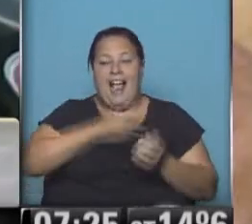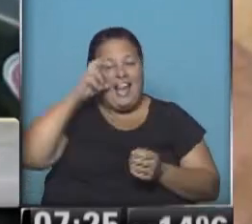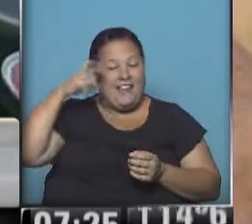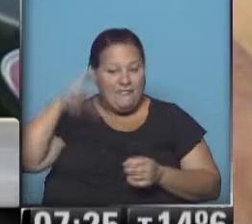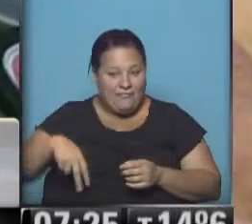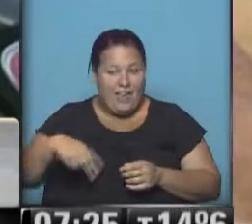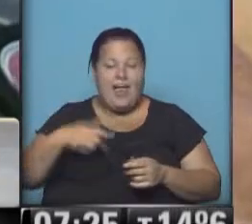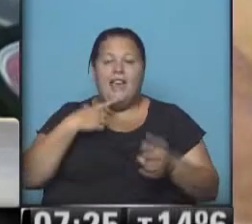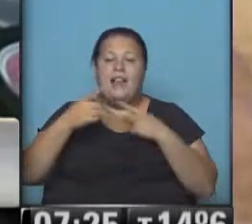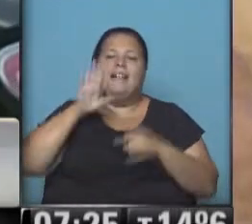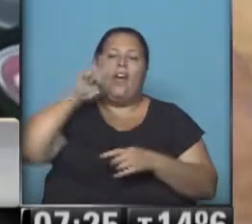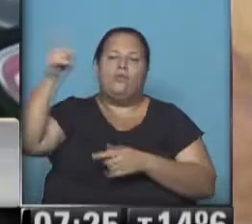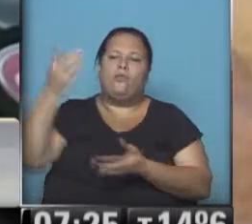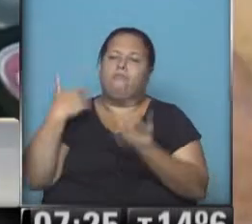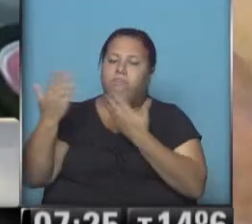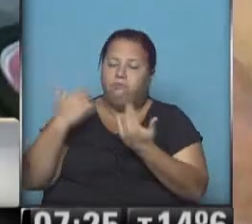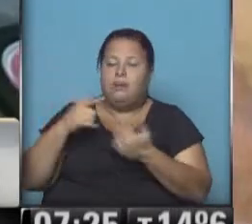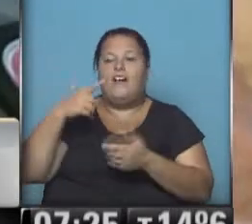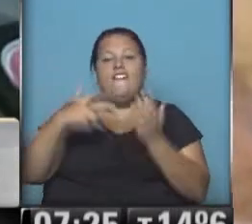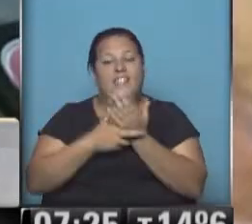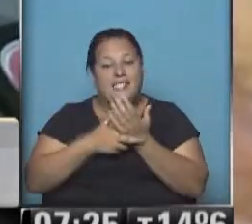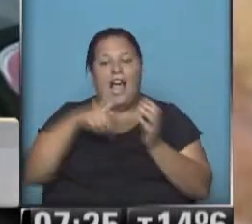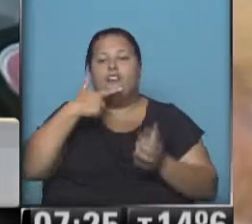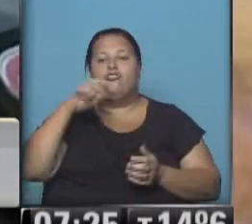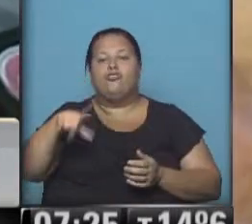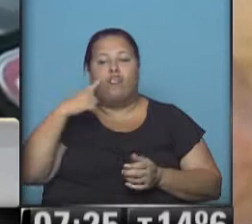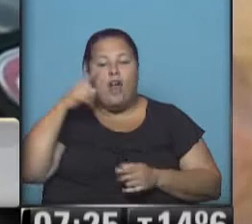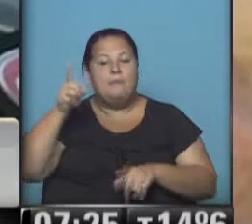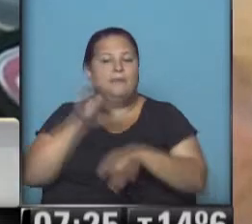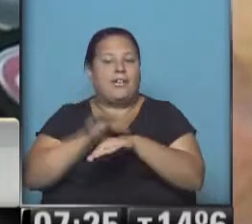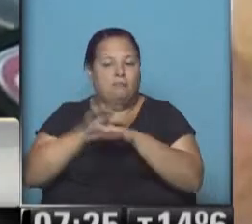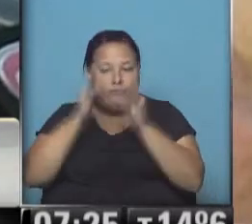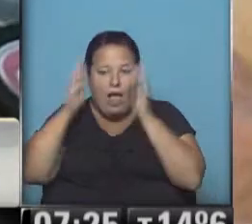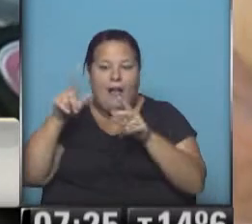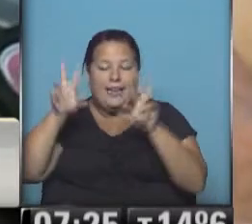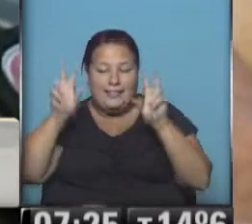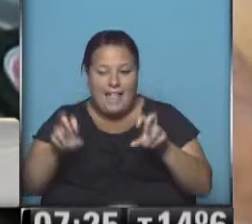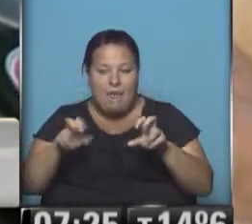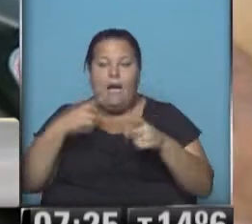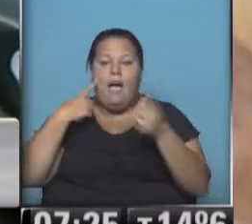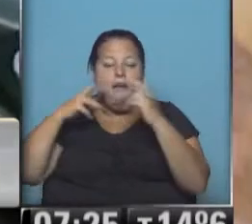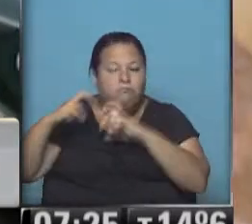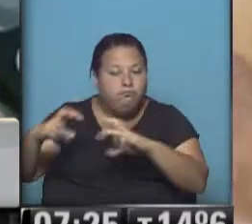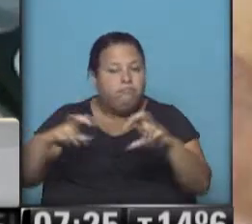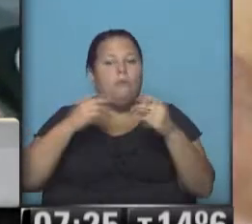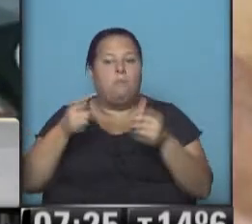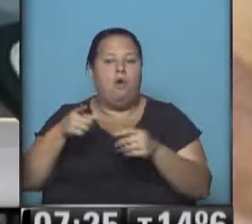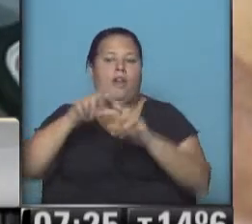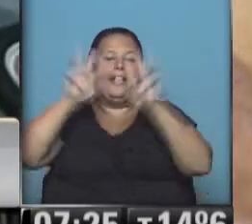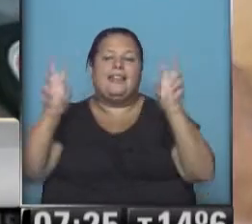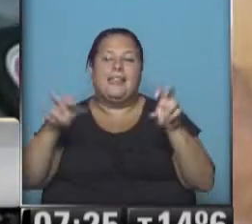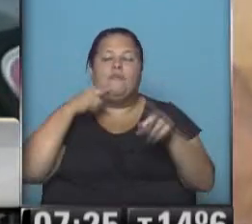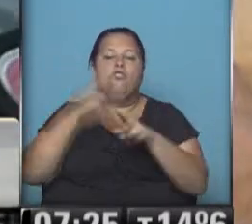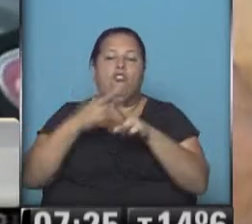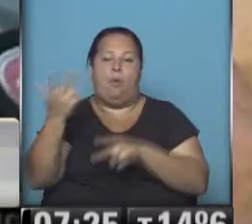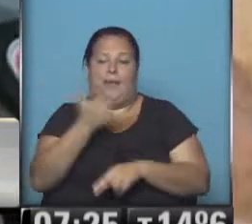hace la rogatoria a los Estados Unidos, el fiscal Sony, que es el que se ha ocupado específicamente de esta causa y que la está llevando, porque está caratulada con el